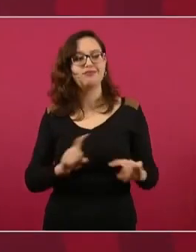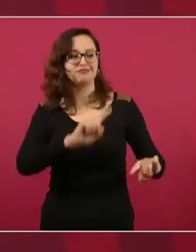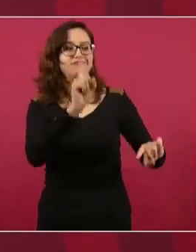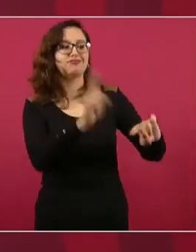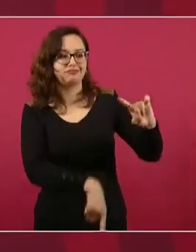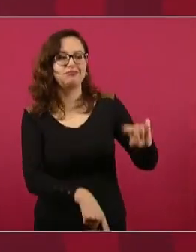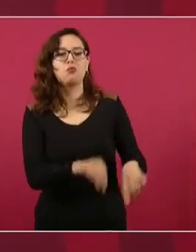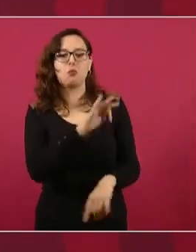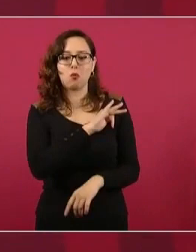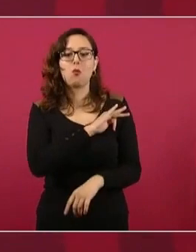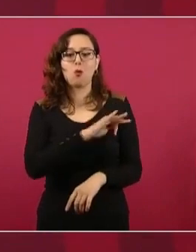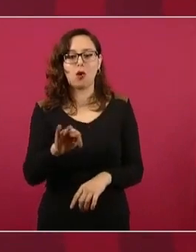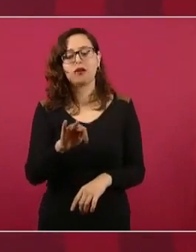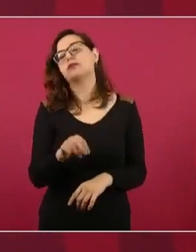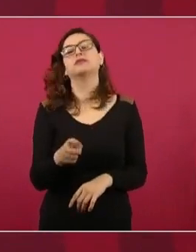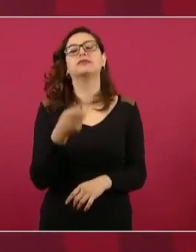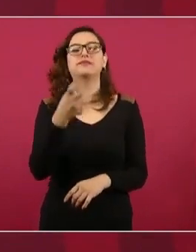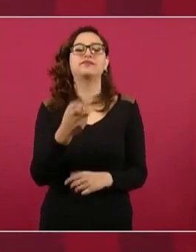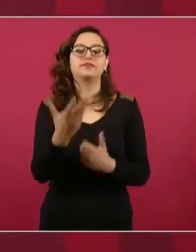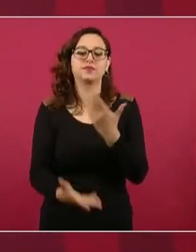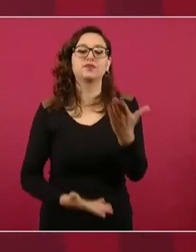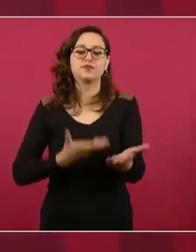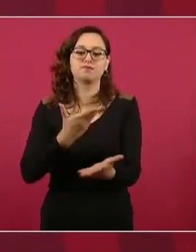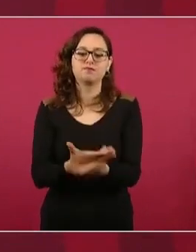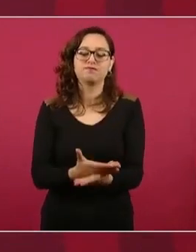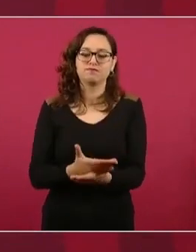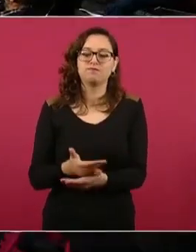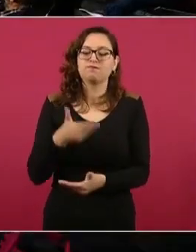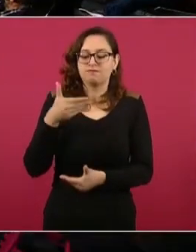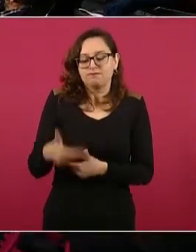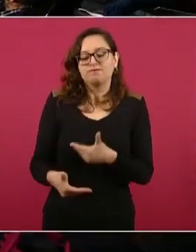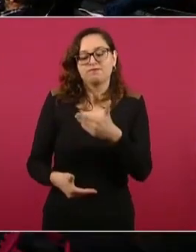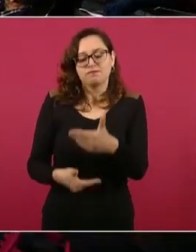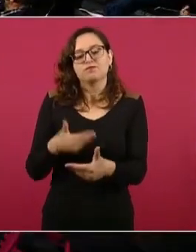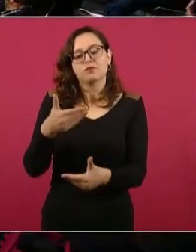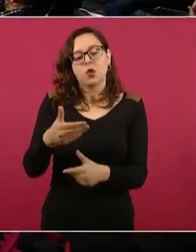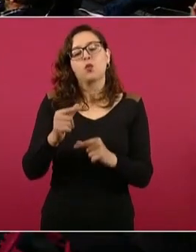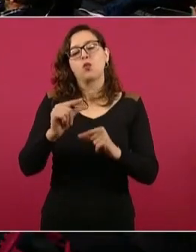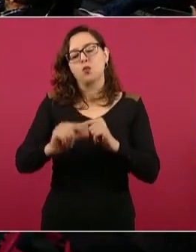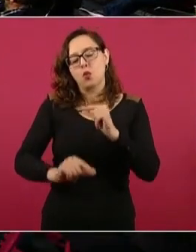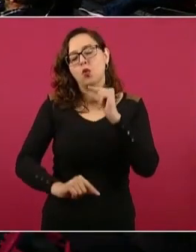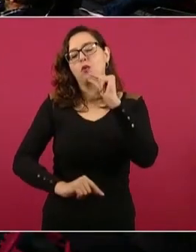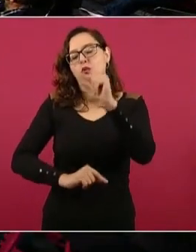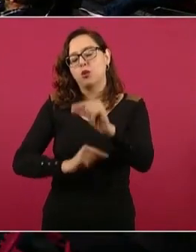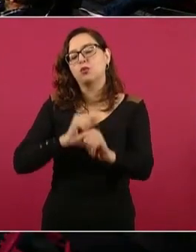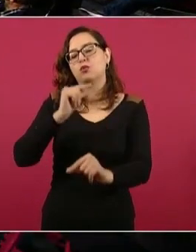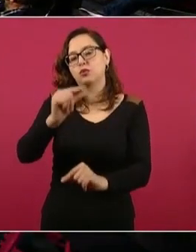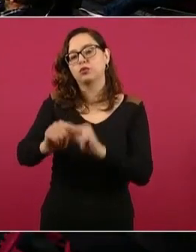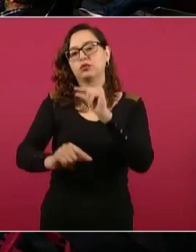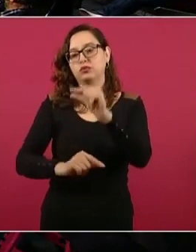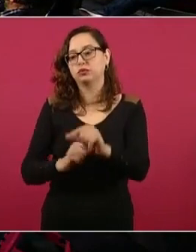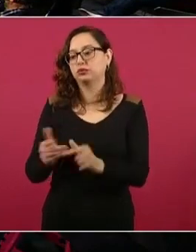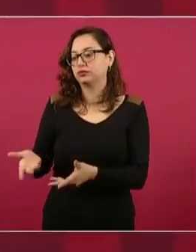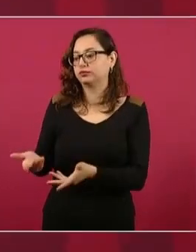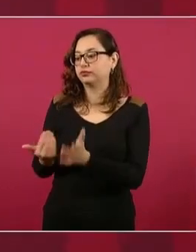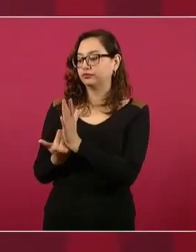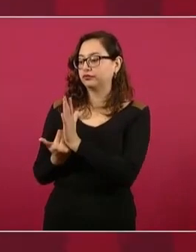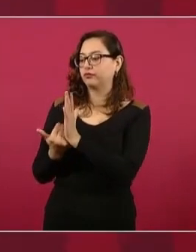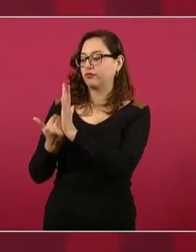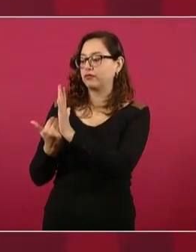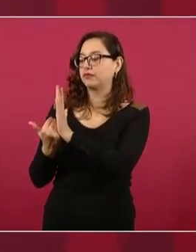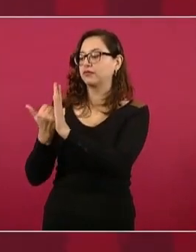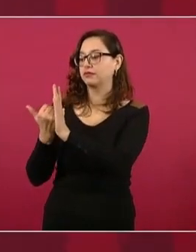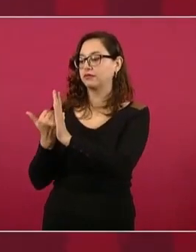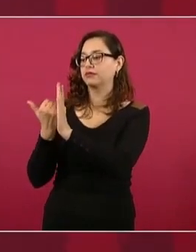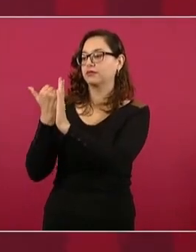ese es el planteamiento, pero es muy probable que esa fase de transición implique regular de manera más estricta. Parte de la corrupción,